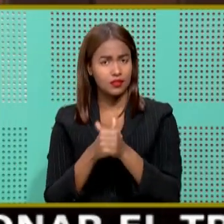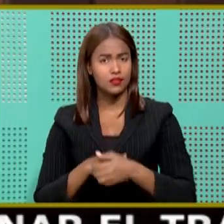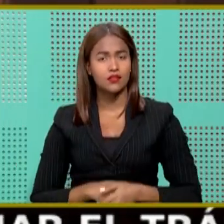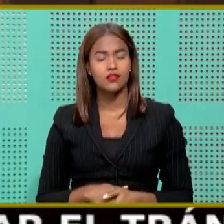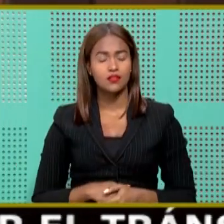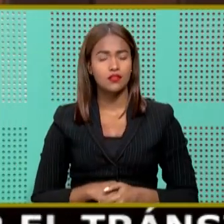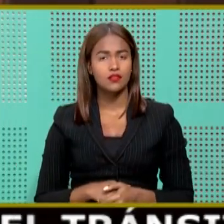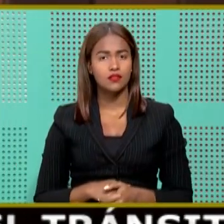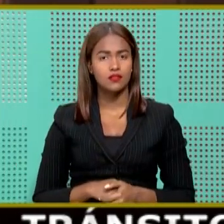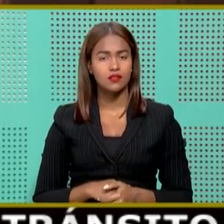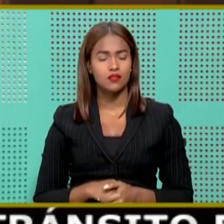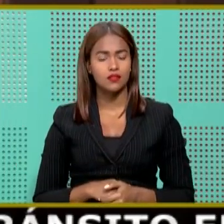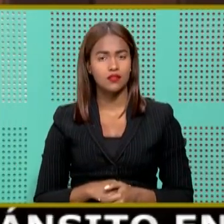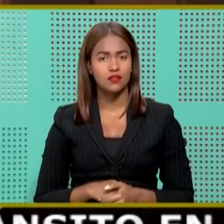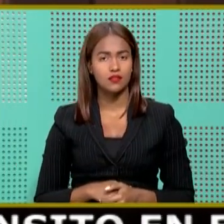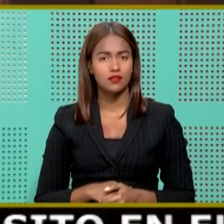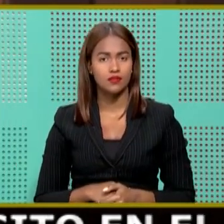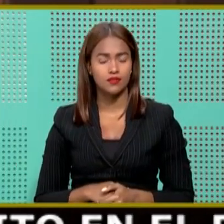la